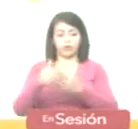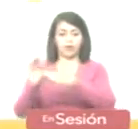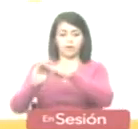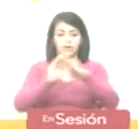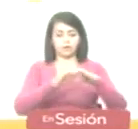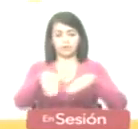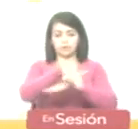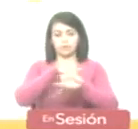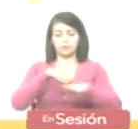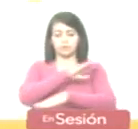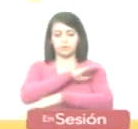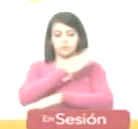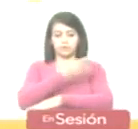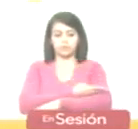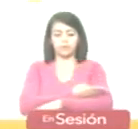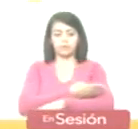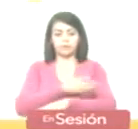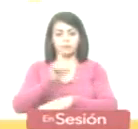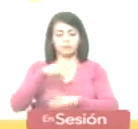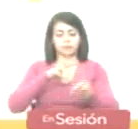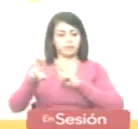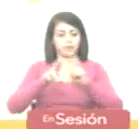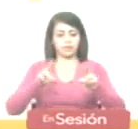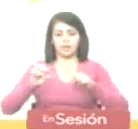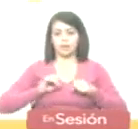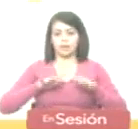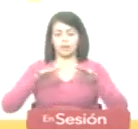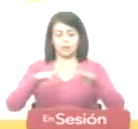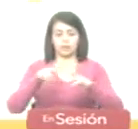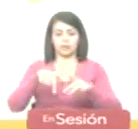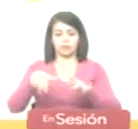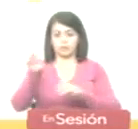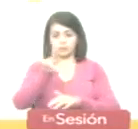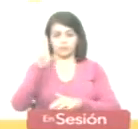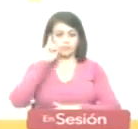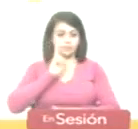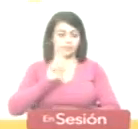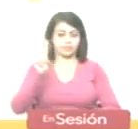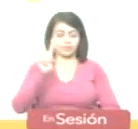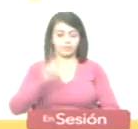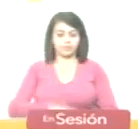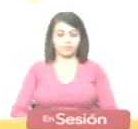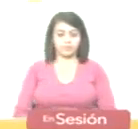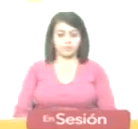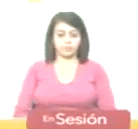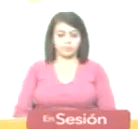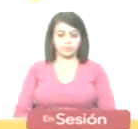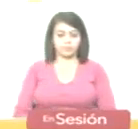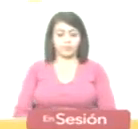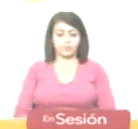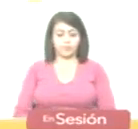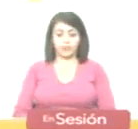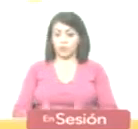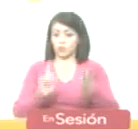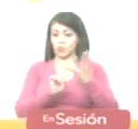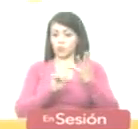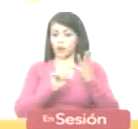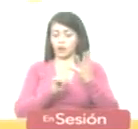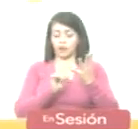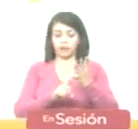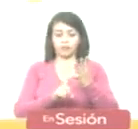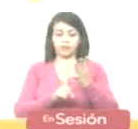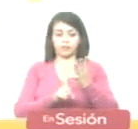al ministro del Poder Popular para Relaciones Exteriores de la República Bolivariana de Venezuela. Cuarto punto del orden